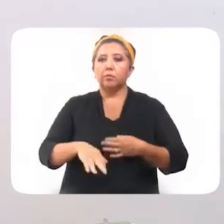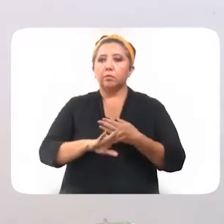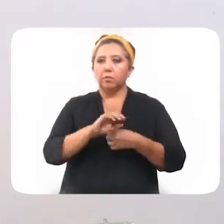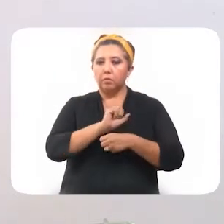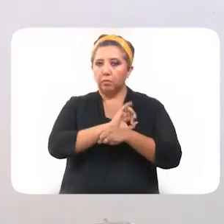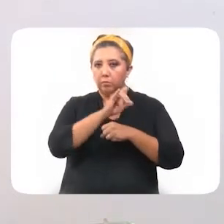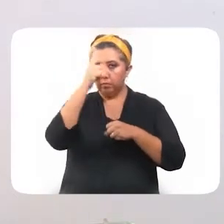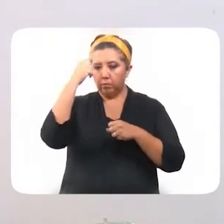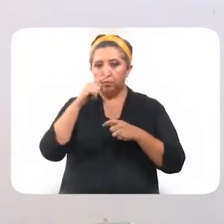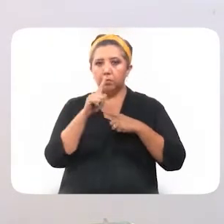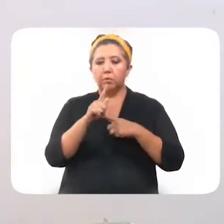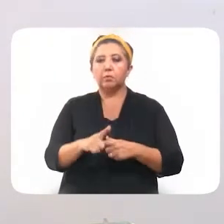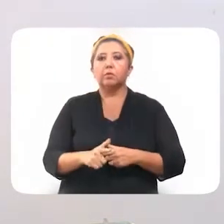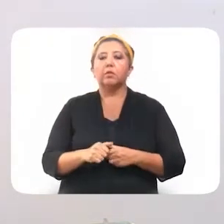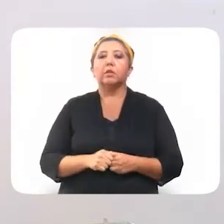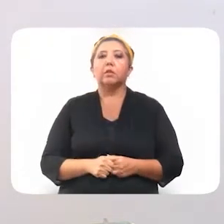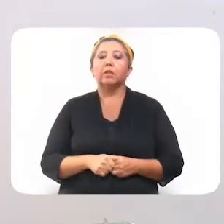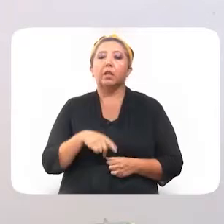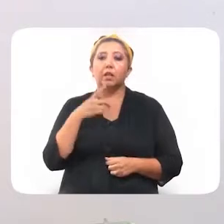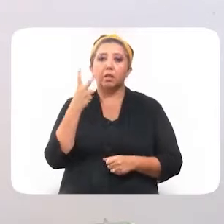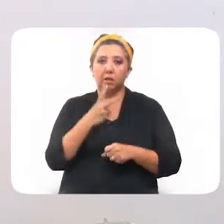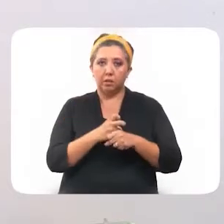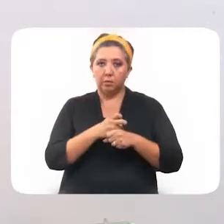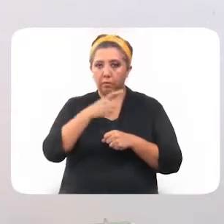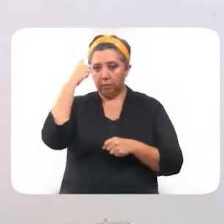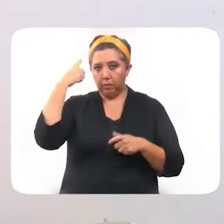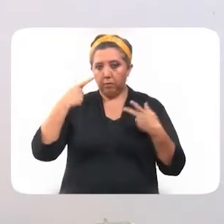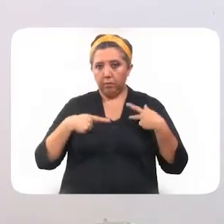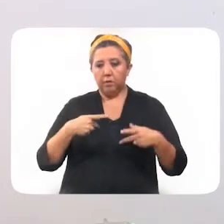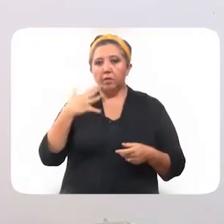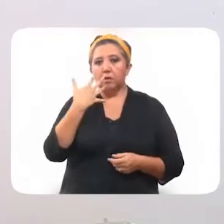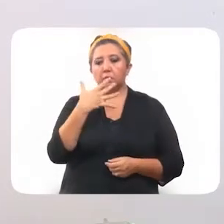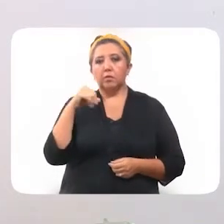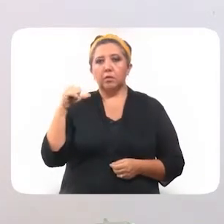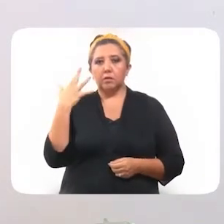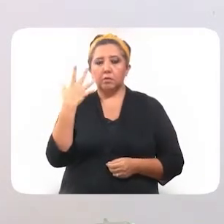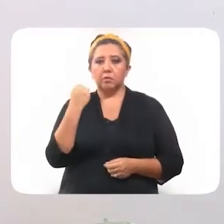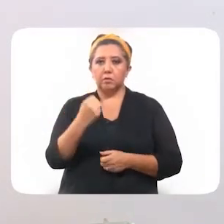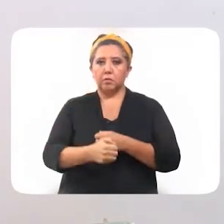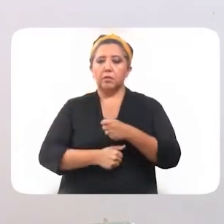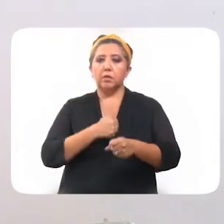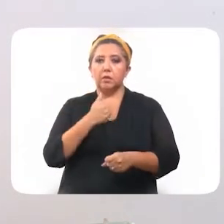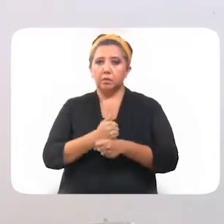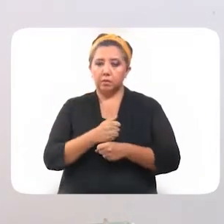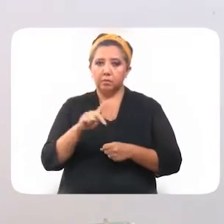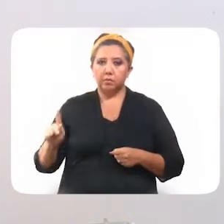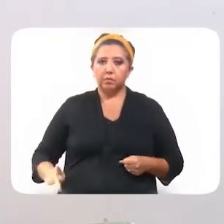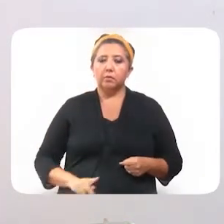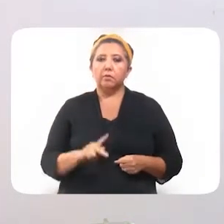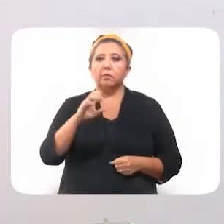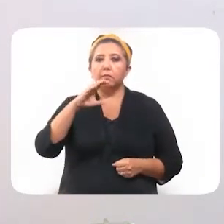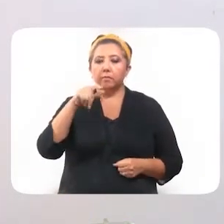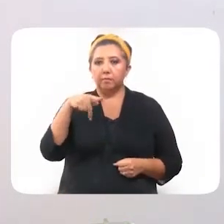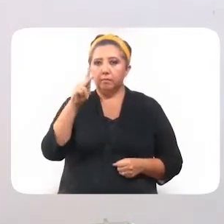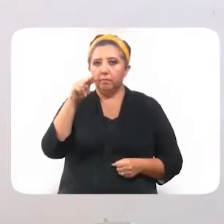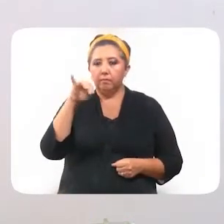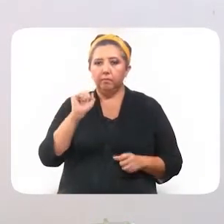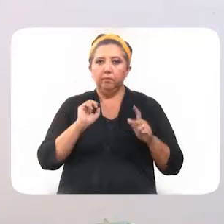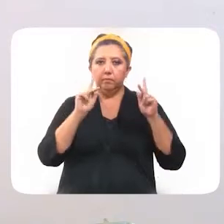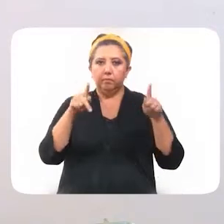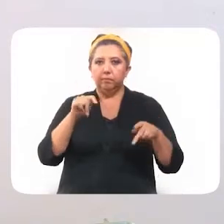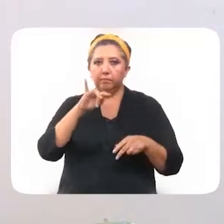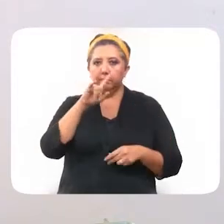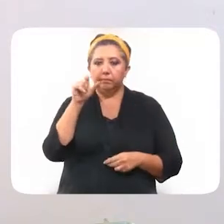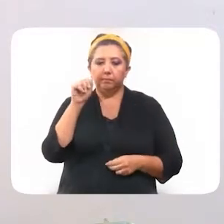coronavirus para continuar con la aplicación de la segunda dosis para personas de 50 a 59 años en los municipios de Canacín,